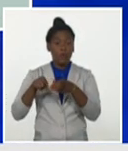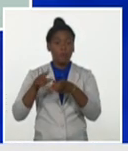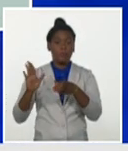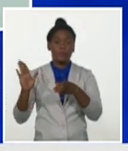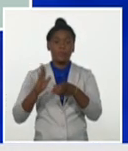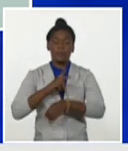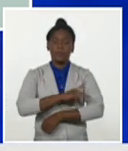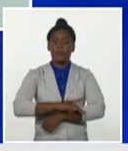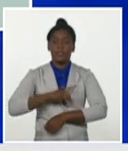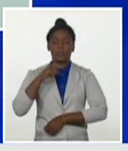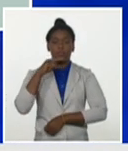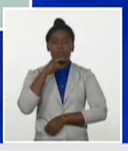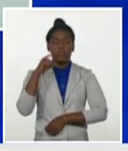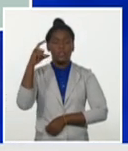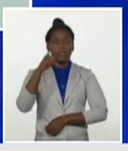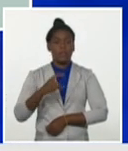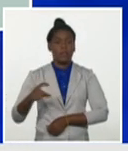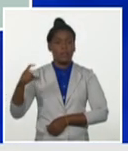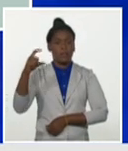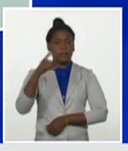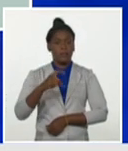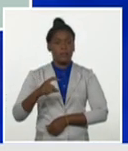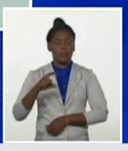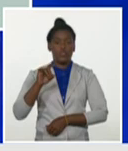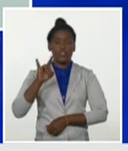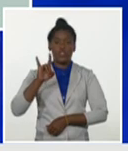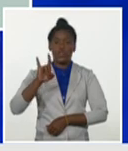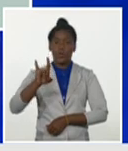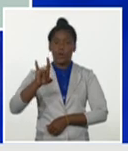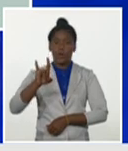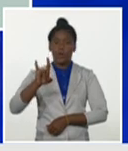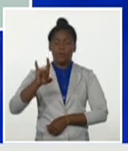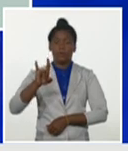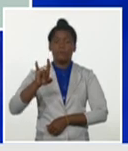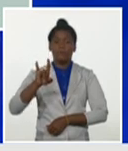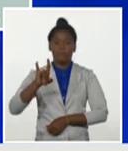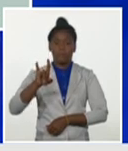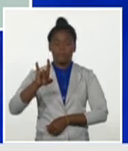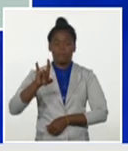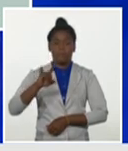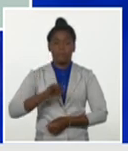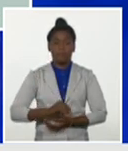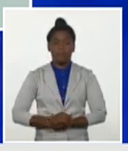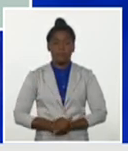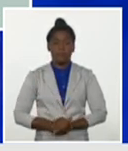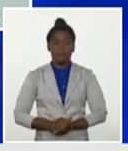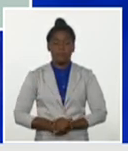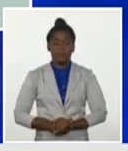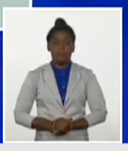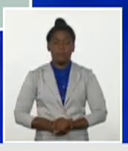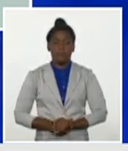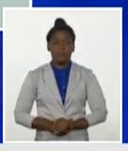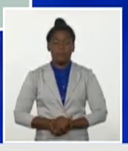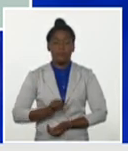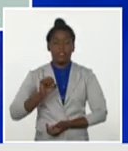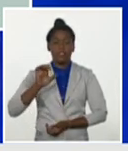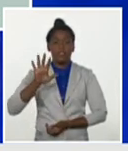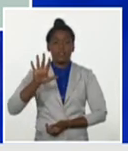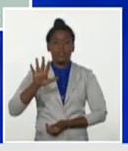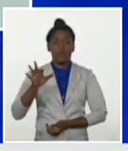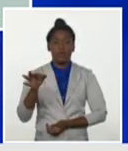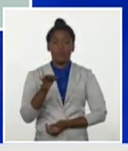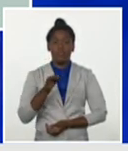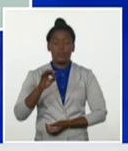En Camagüey se diagnostican 9 casos importados. En este caso, 5 del municipio de